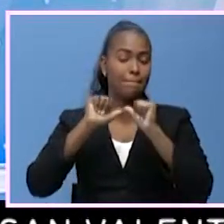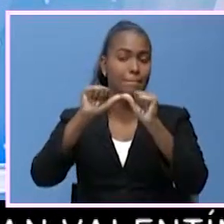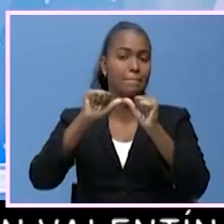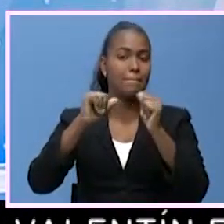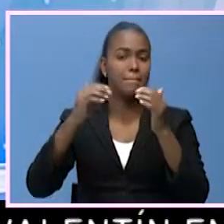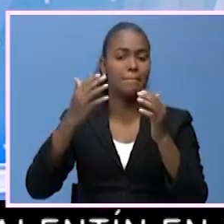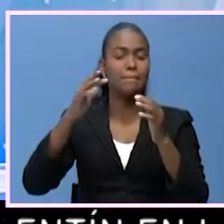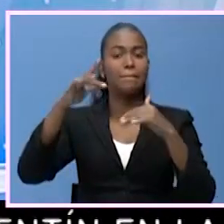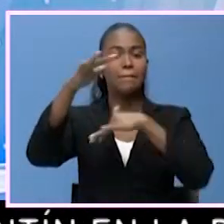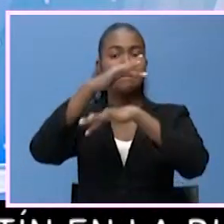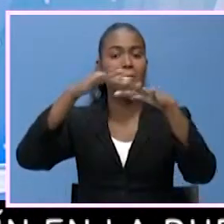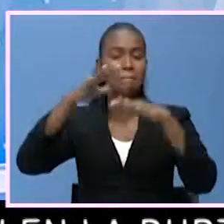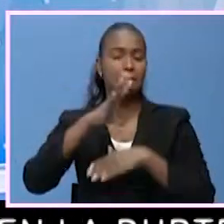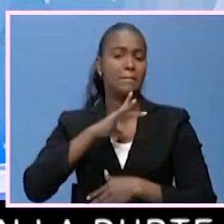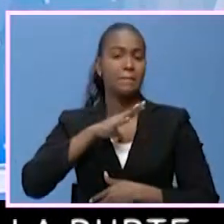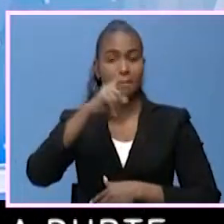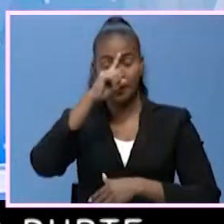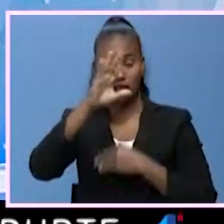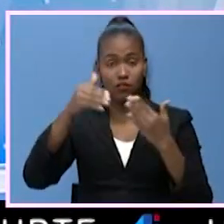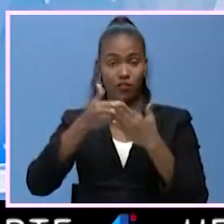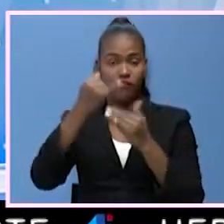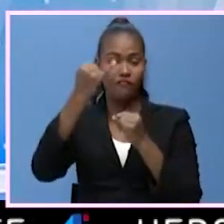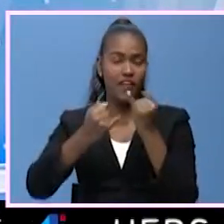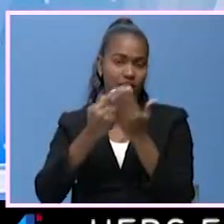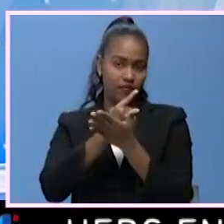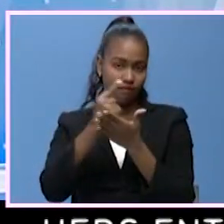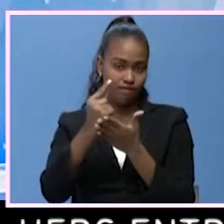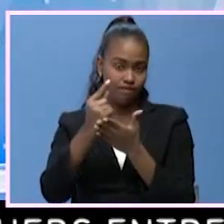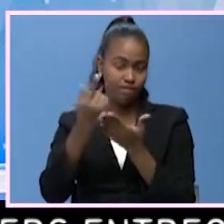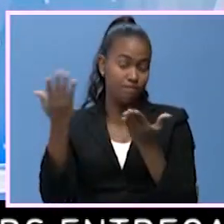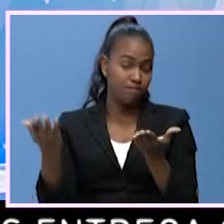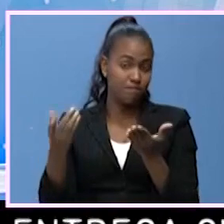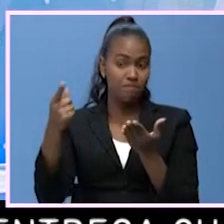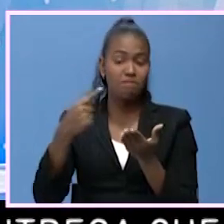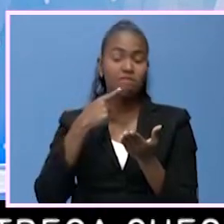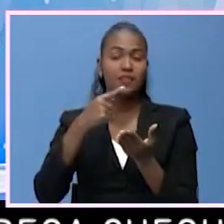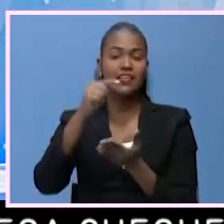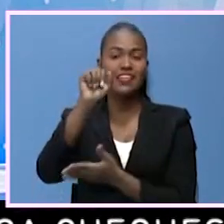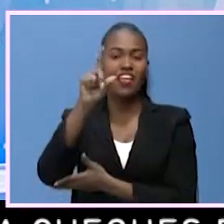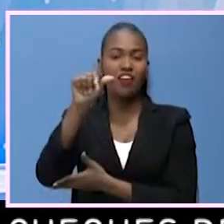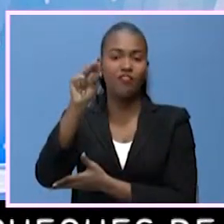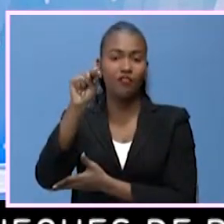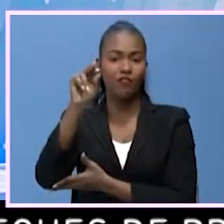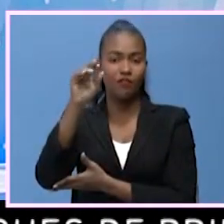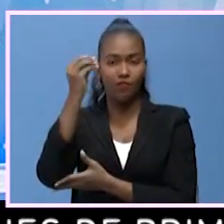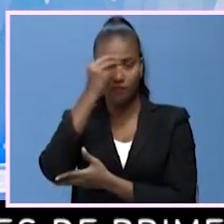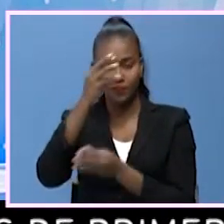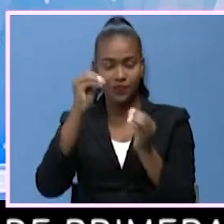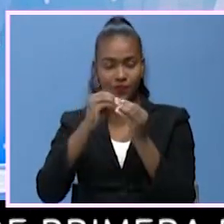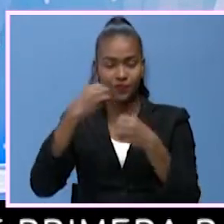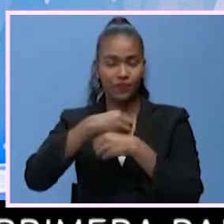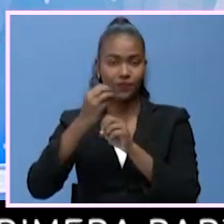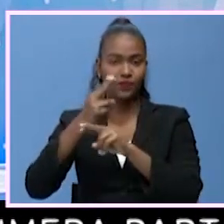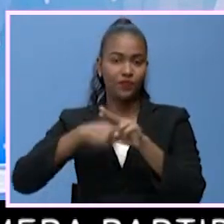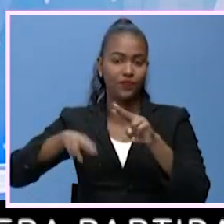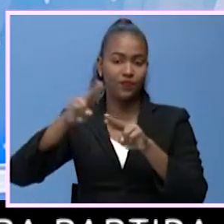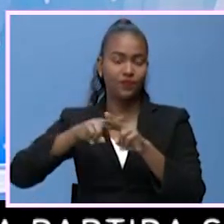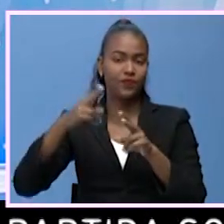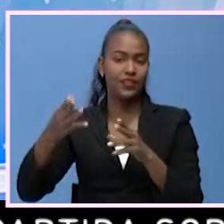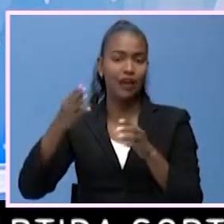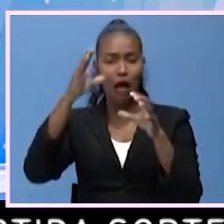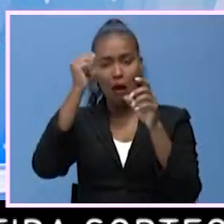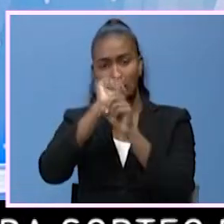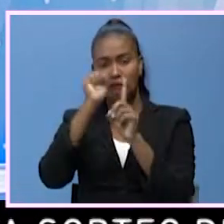ambiente meteorológico estable durante todo el resto del fin de semana. El predictor Sadán Fronfrías, en vivo y directo desde la Oficina Nacional de